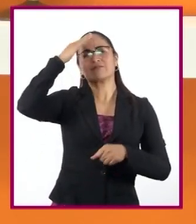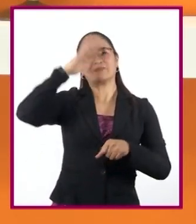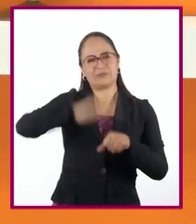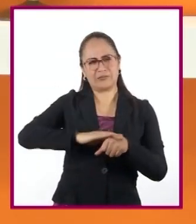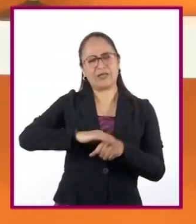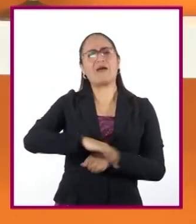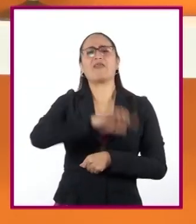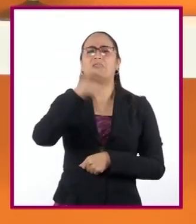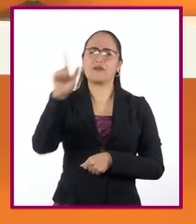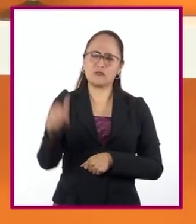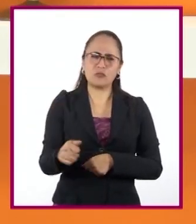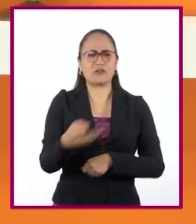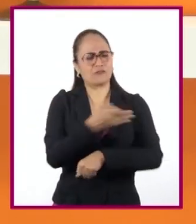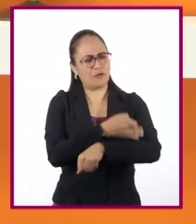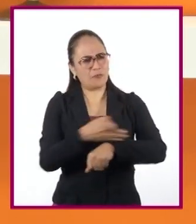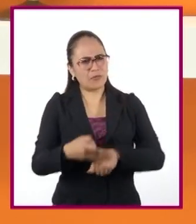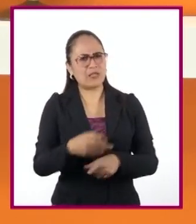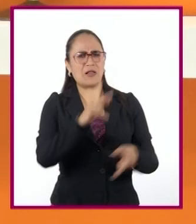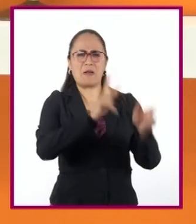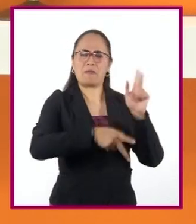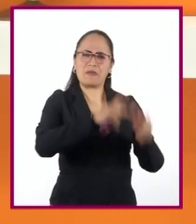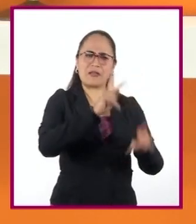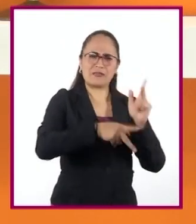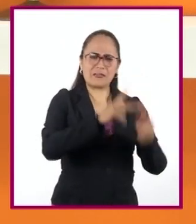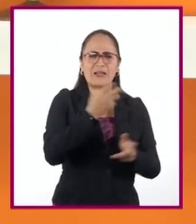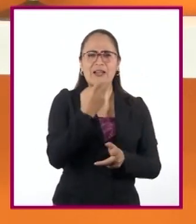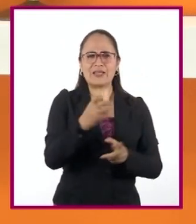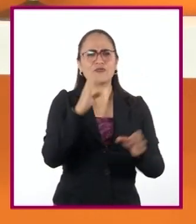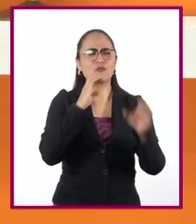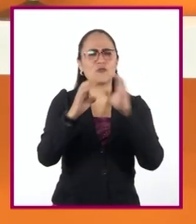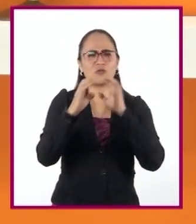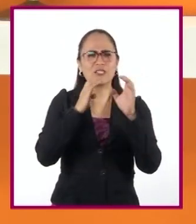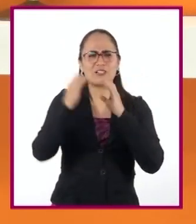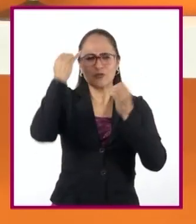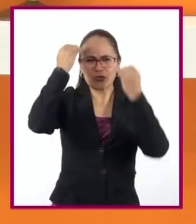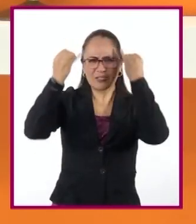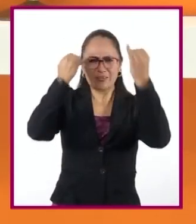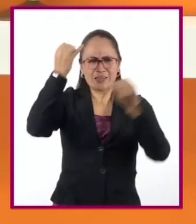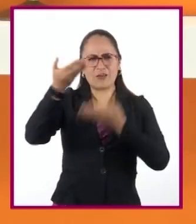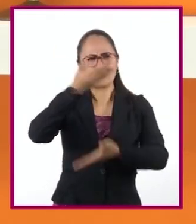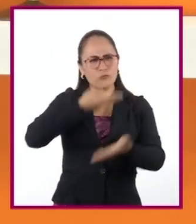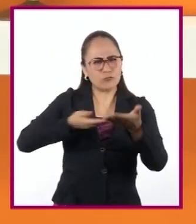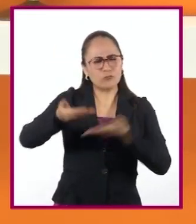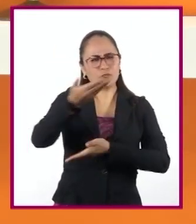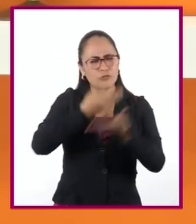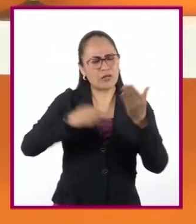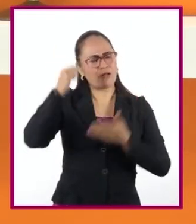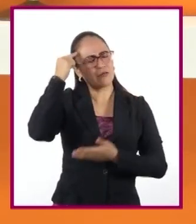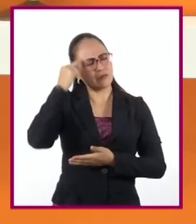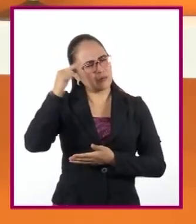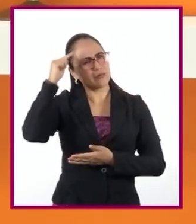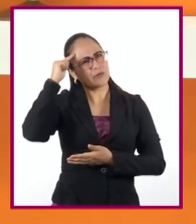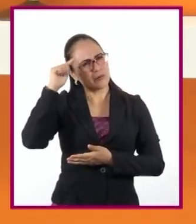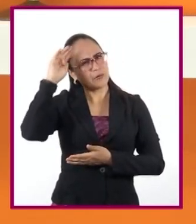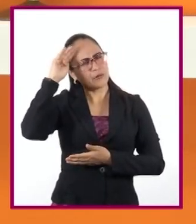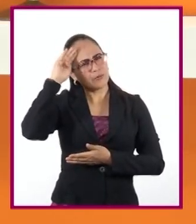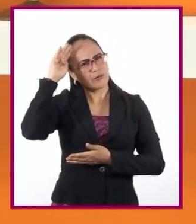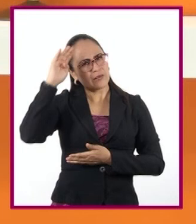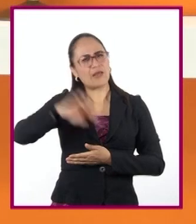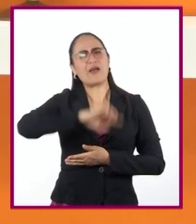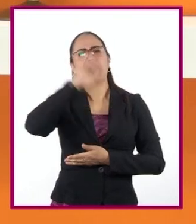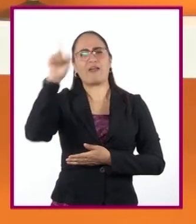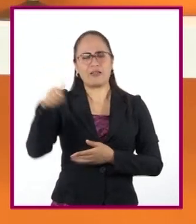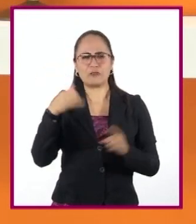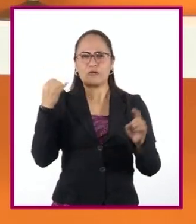pueden comentar con algún familiar. La comunicación e intercambio de ideas les permitirá reflexionar y llegar a